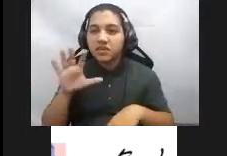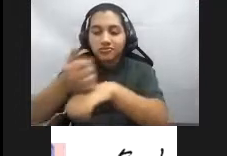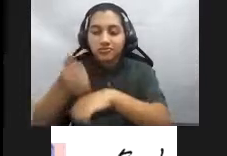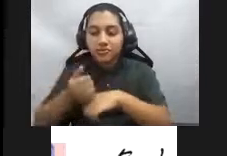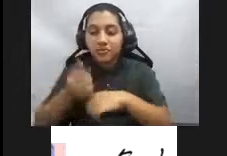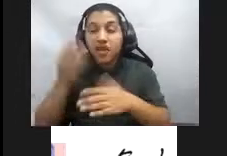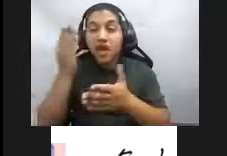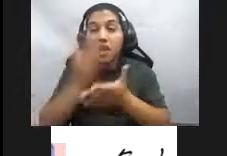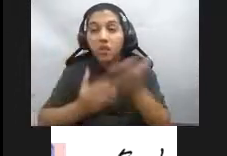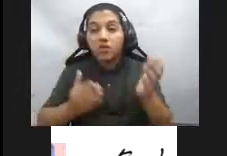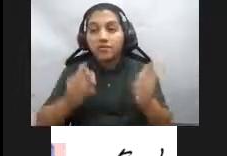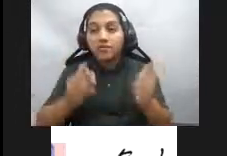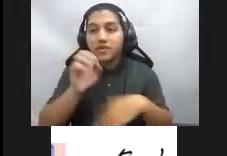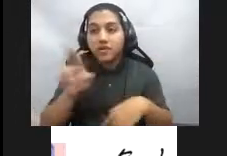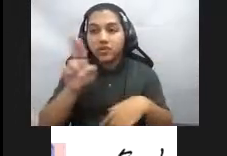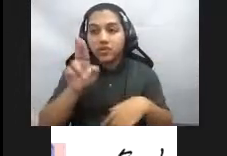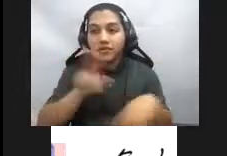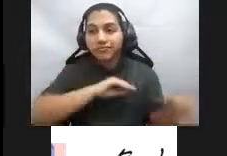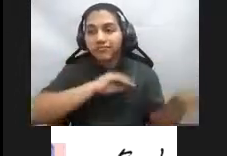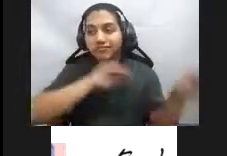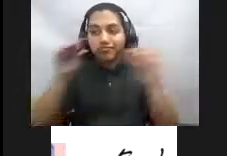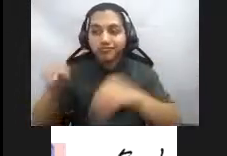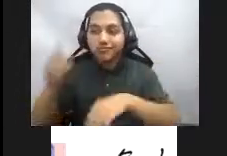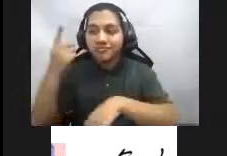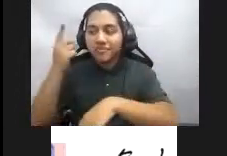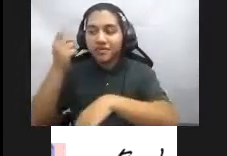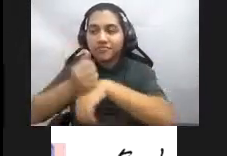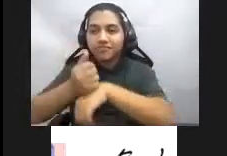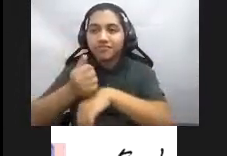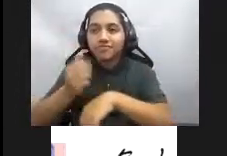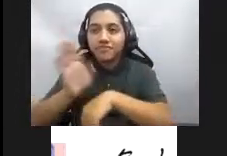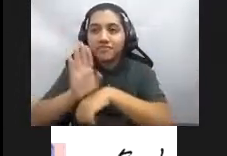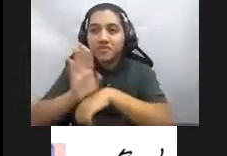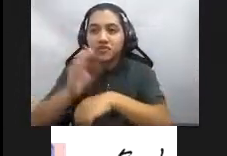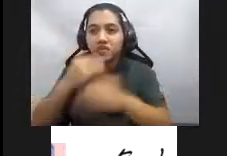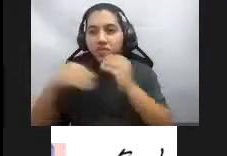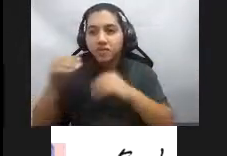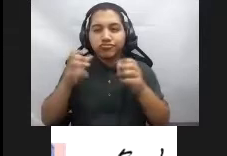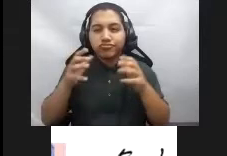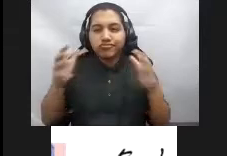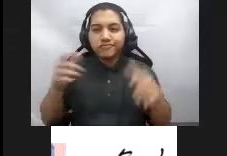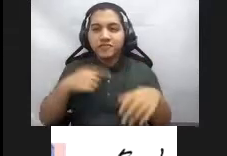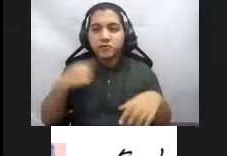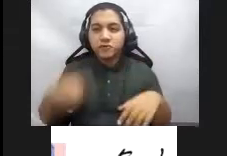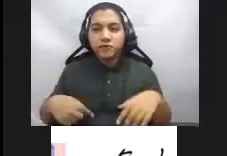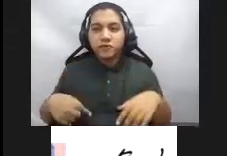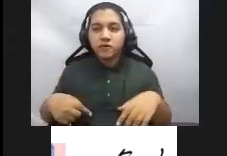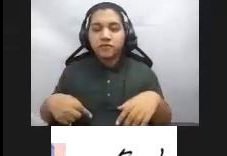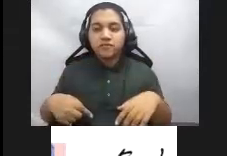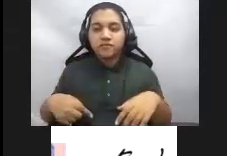Había hasta una brigada, que era la cuarta brigada, que específicamente estaba compuesta por trabajadores chinos.